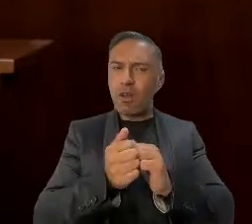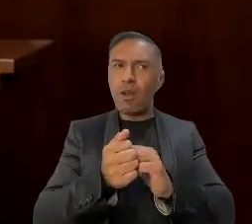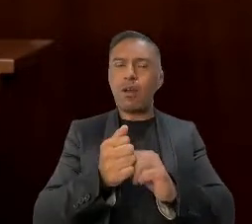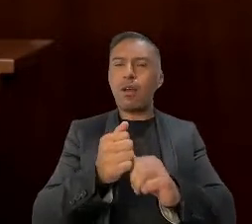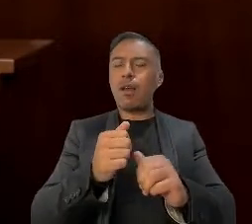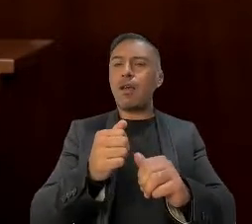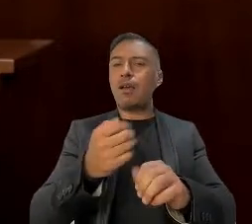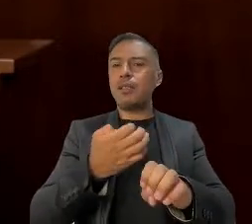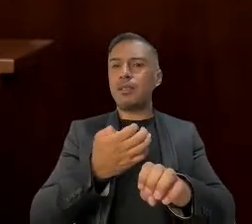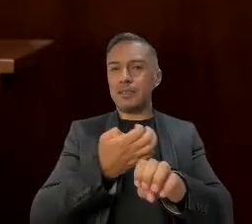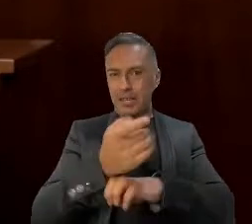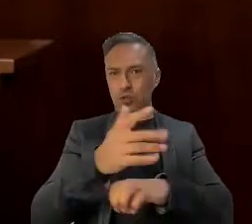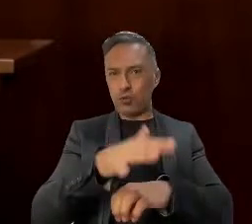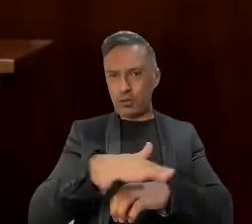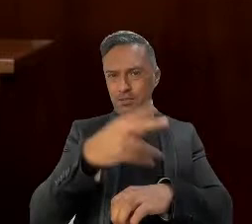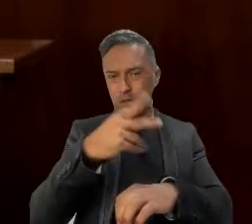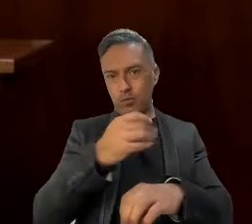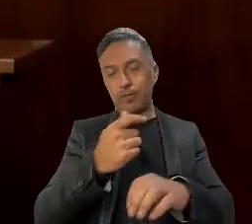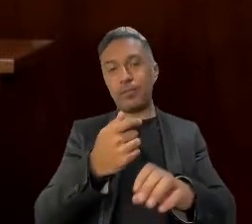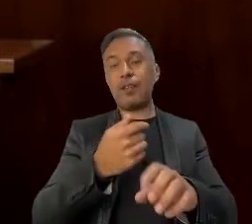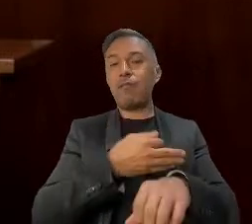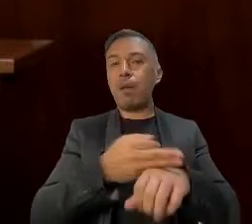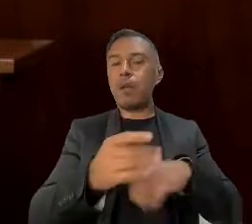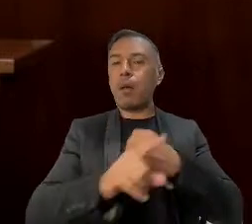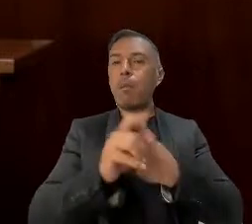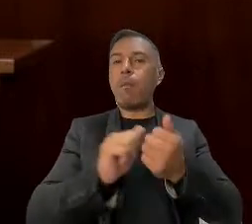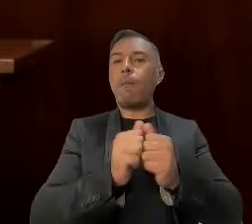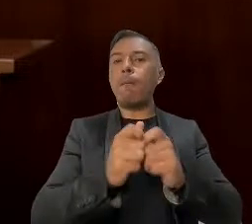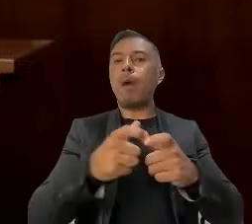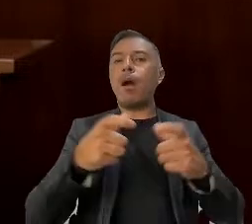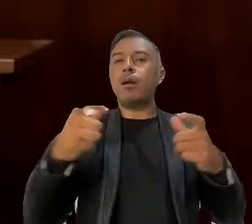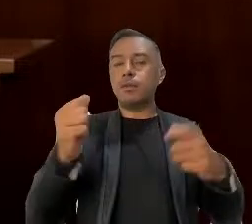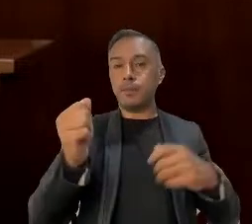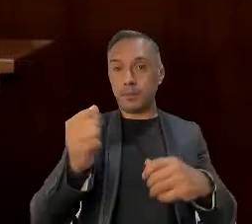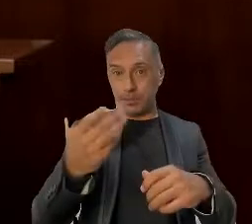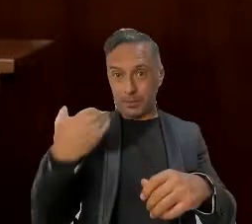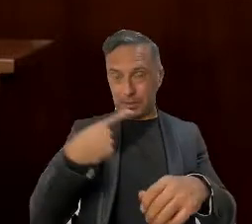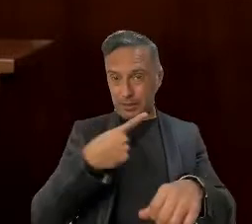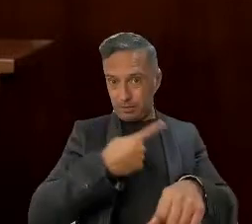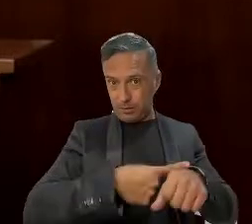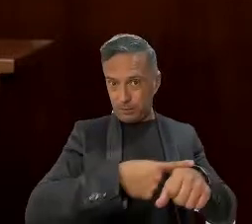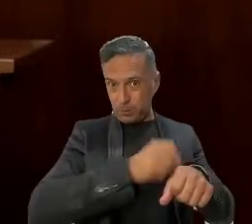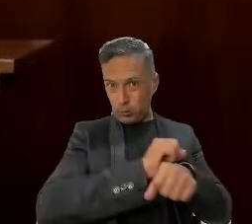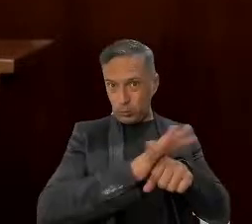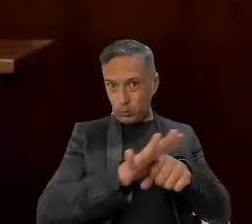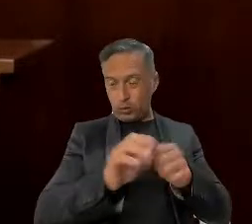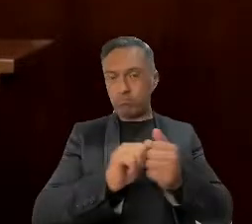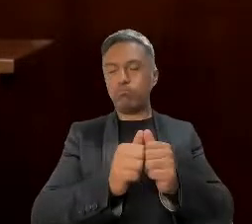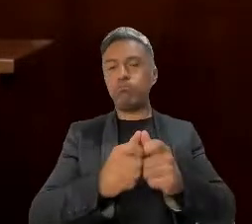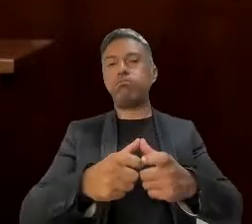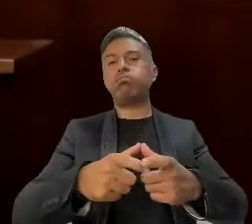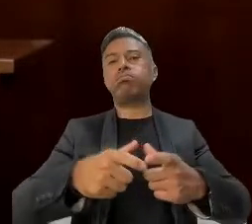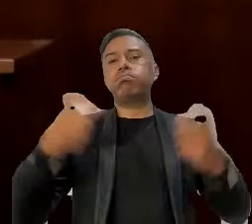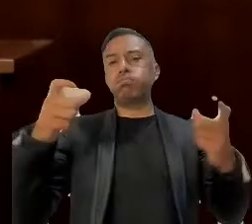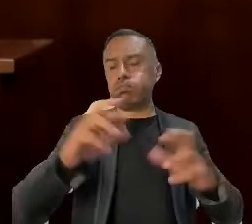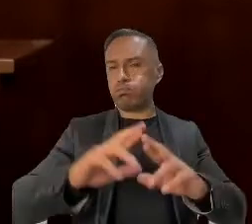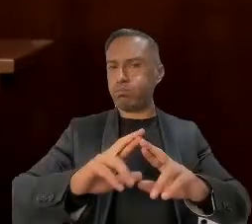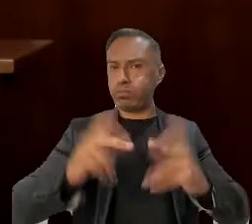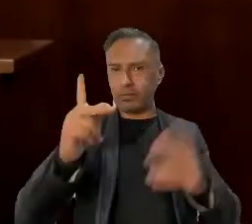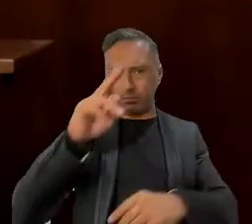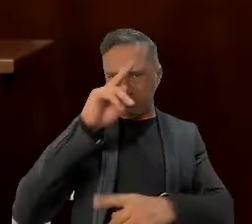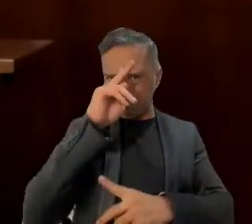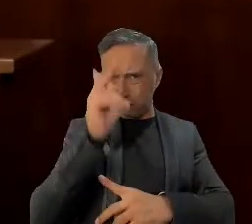entidad Cabe señalar que durante la pandemia la estadística se disparó de manera considerable ya que